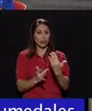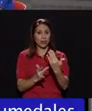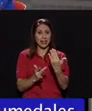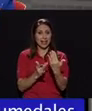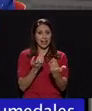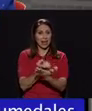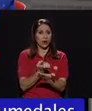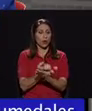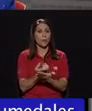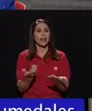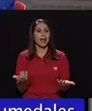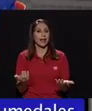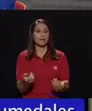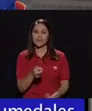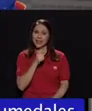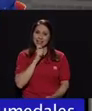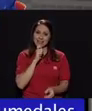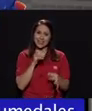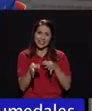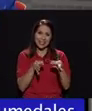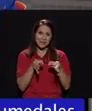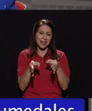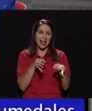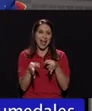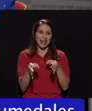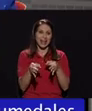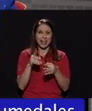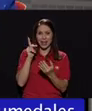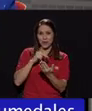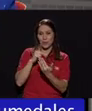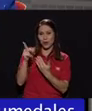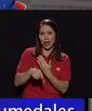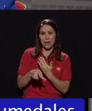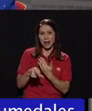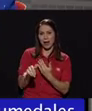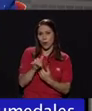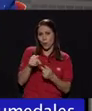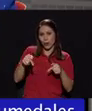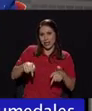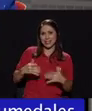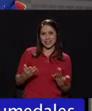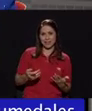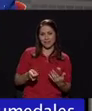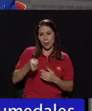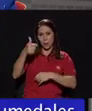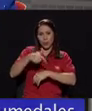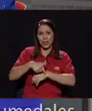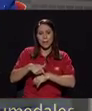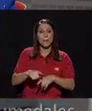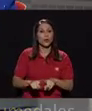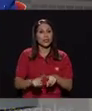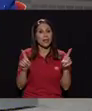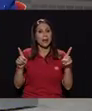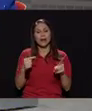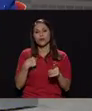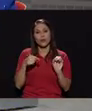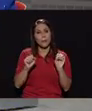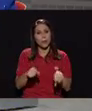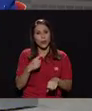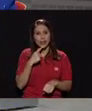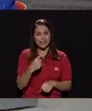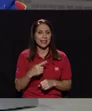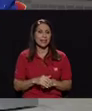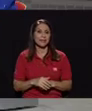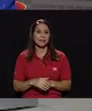una técnica económica que es difícil de explicar en un programa como este en un poco tiempo. Sin embargo,